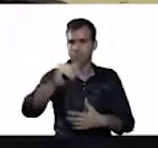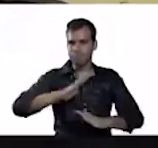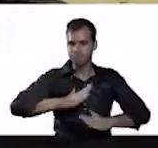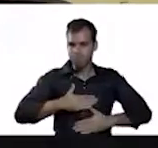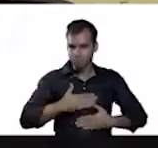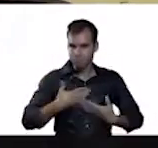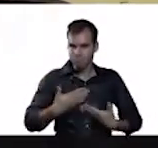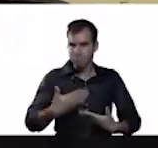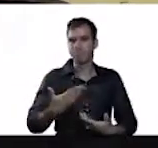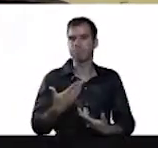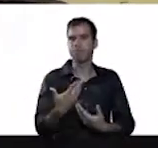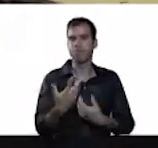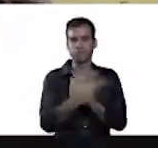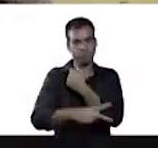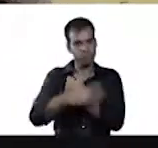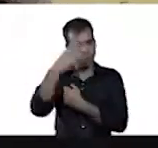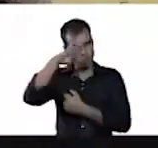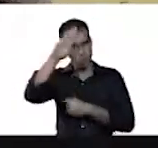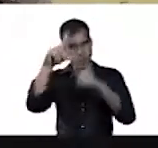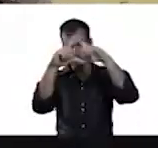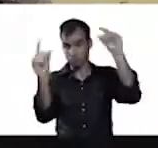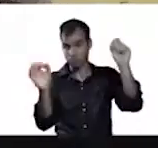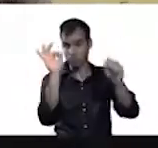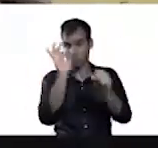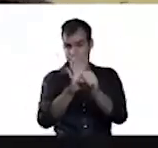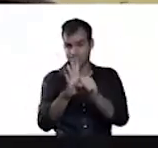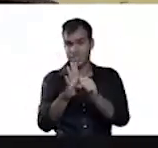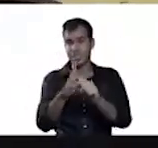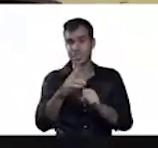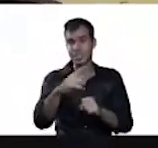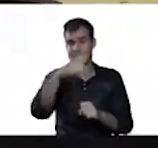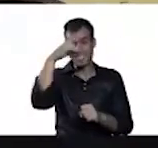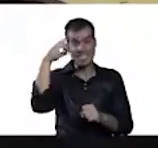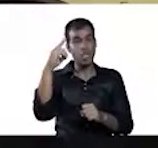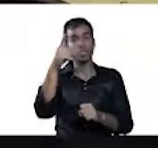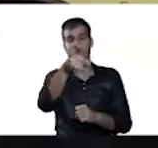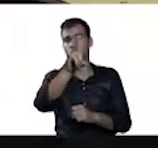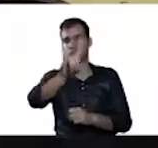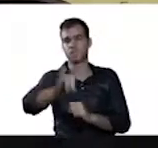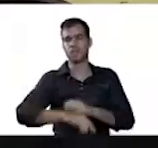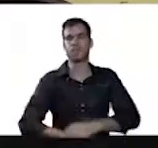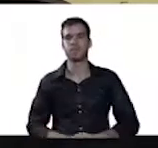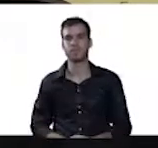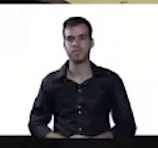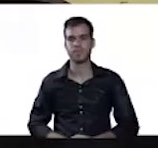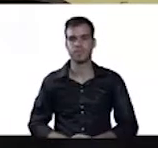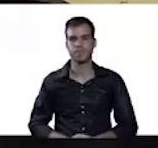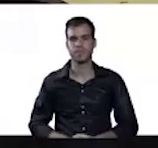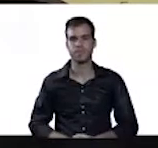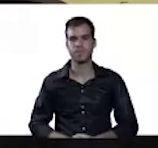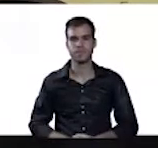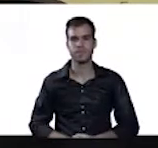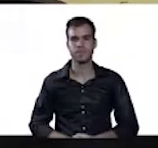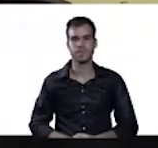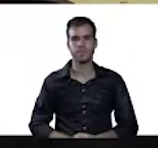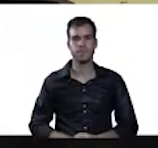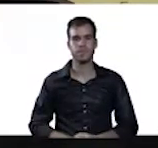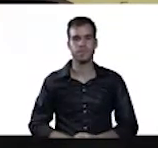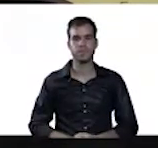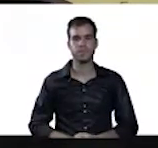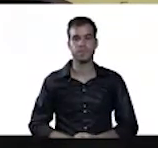de la nacionalidad y la nación cubanas en la primera mitad del siglo XIX.